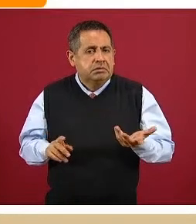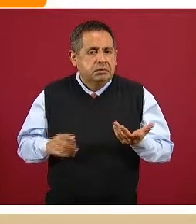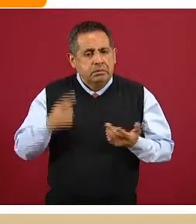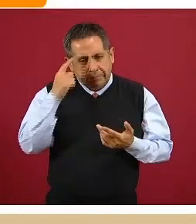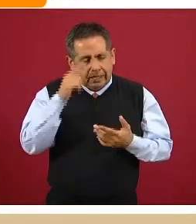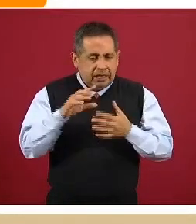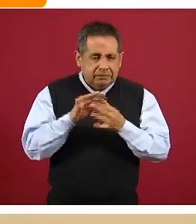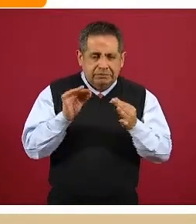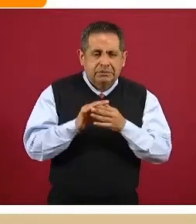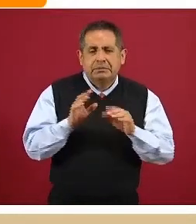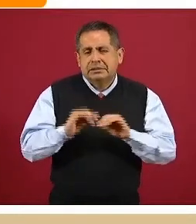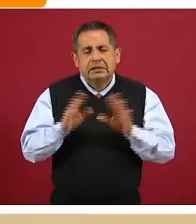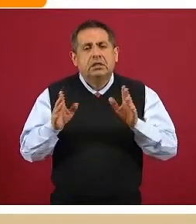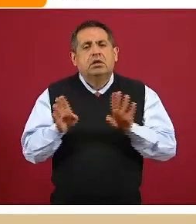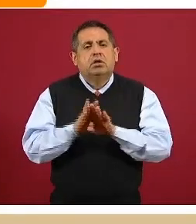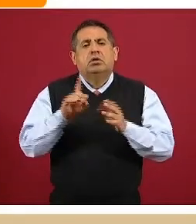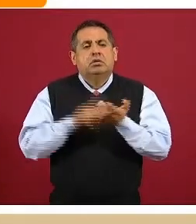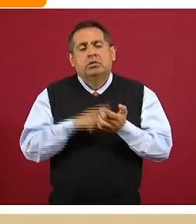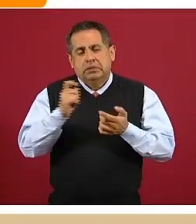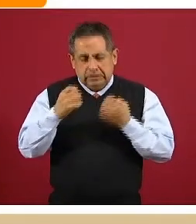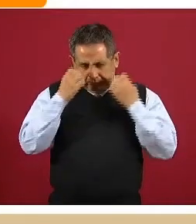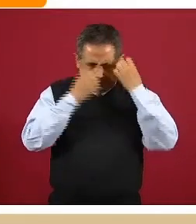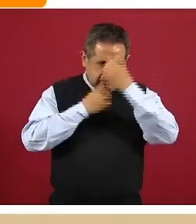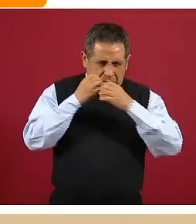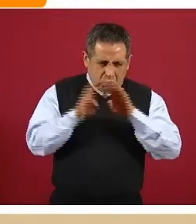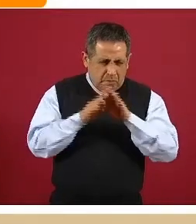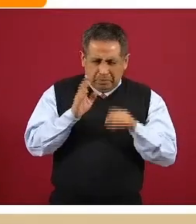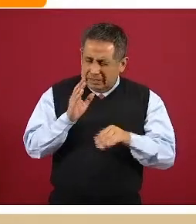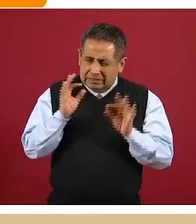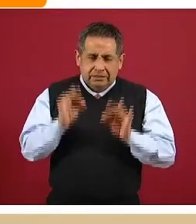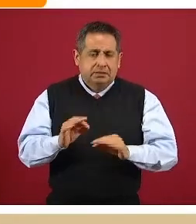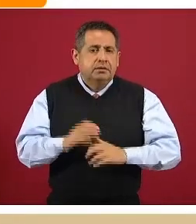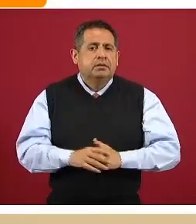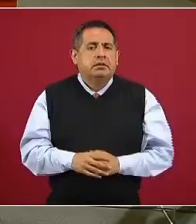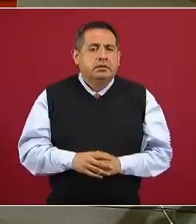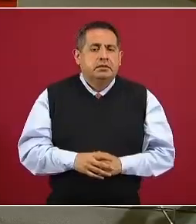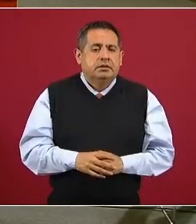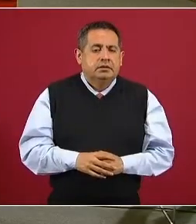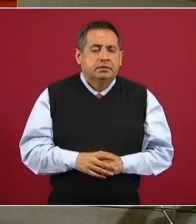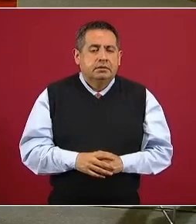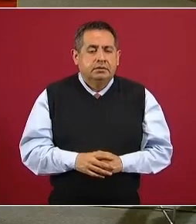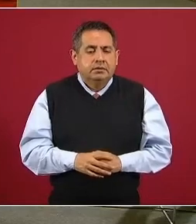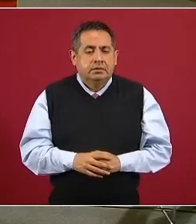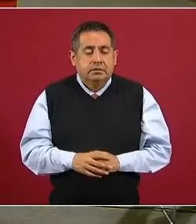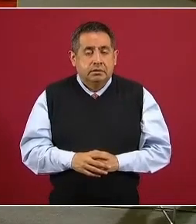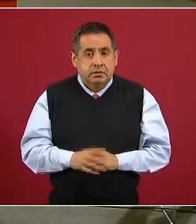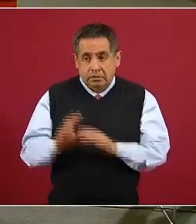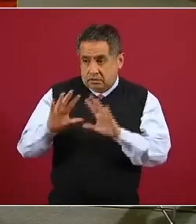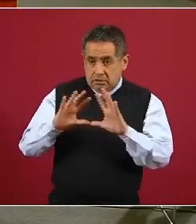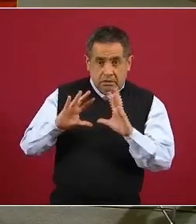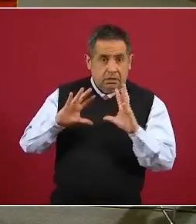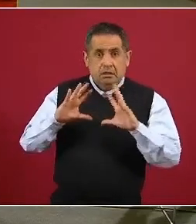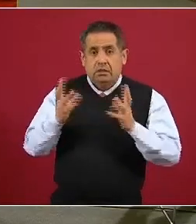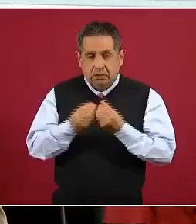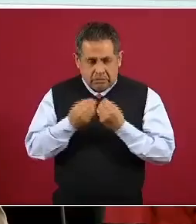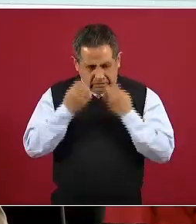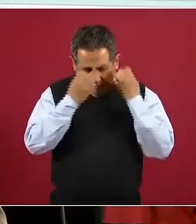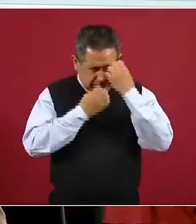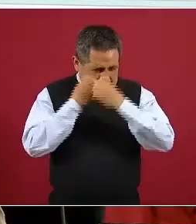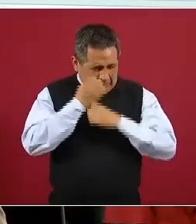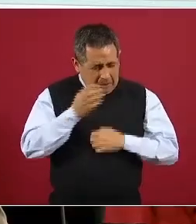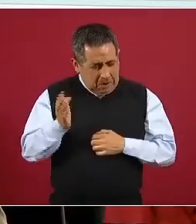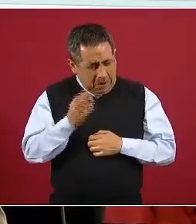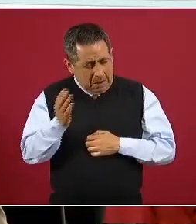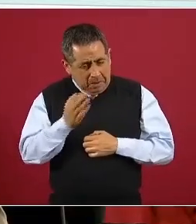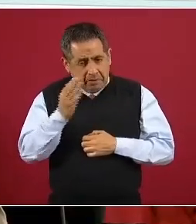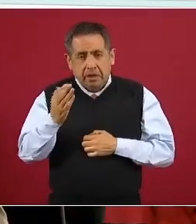su momento también poder hacer el monitoreo correspondiente. Del total de personas estudiadas, prácticamente